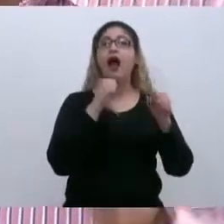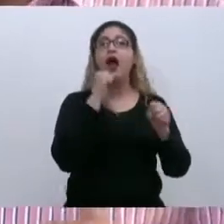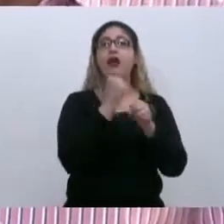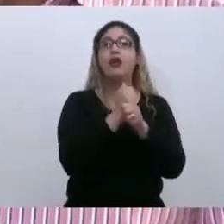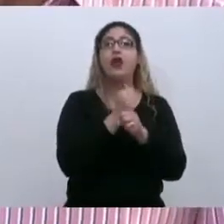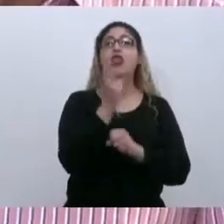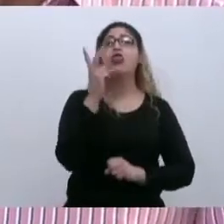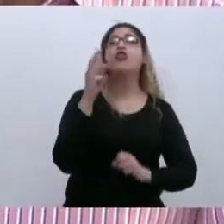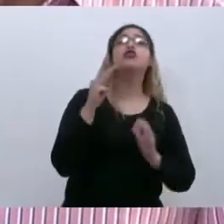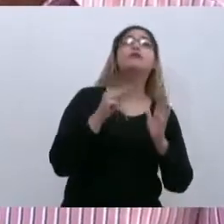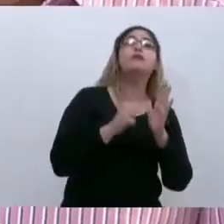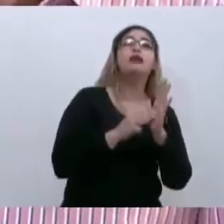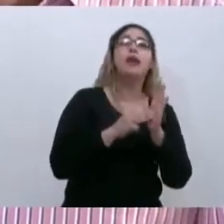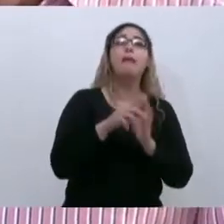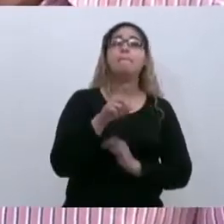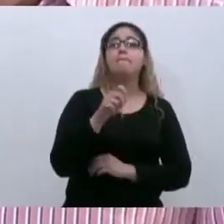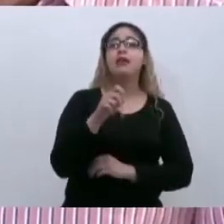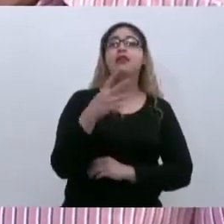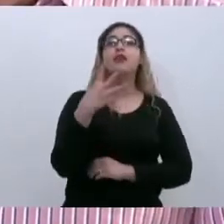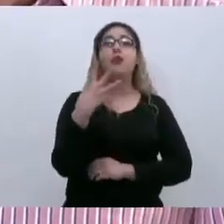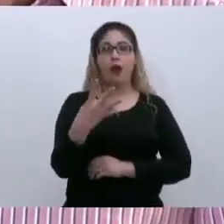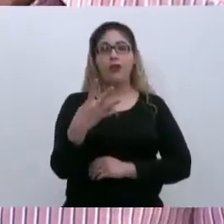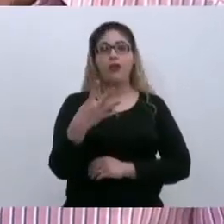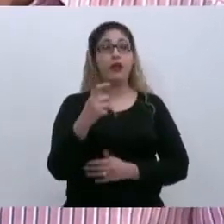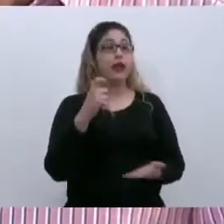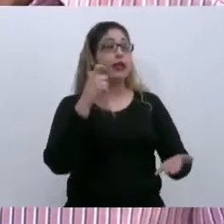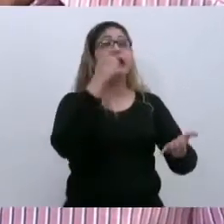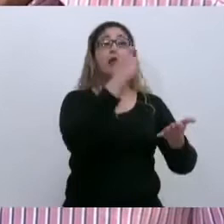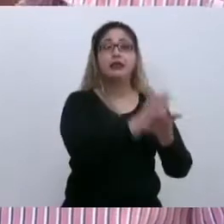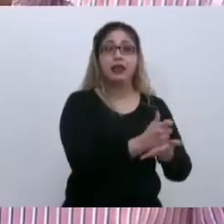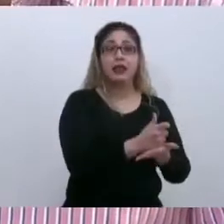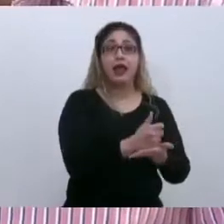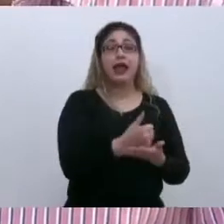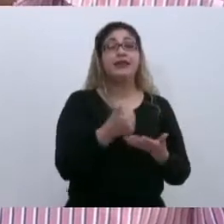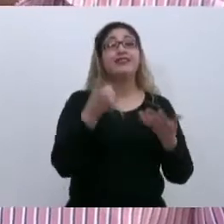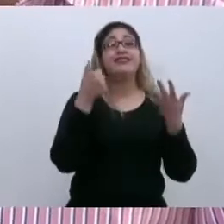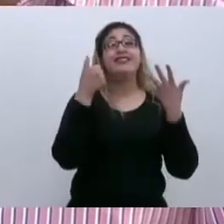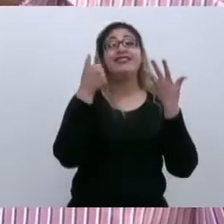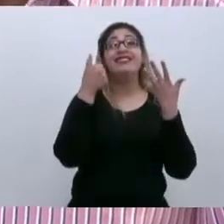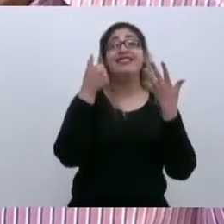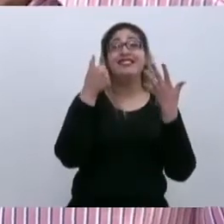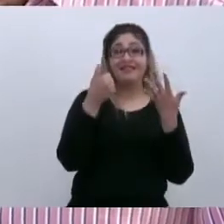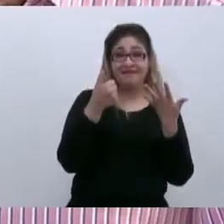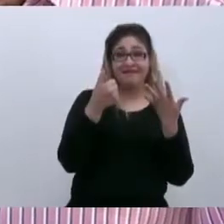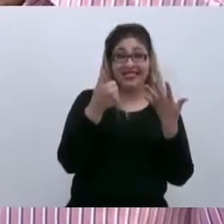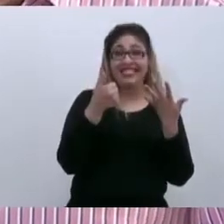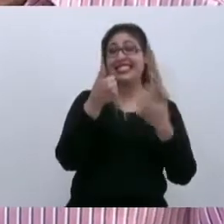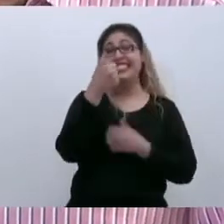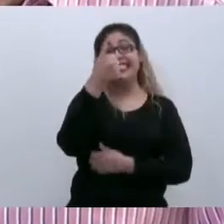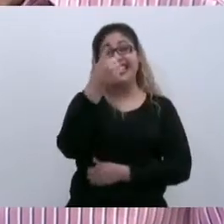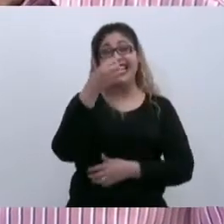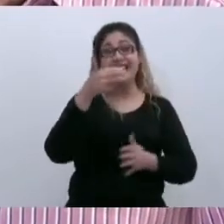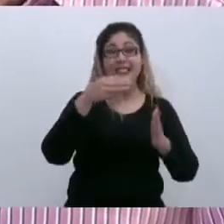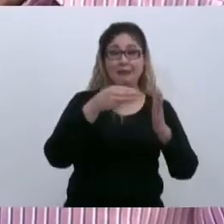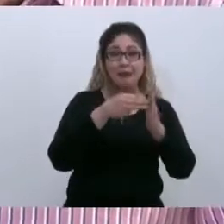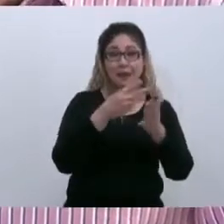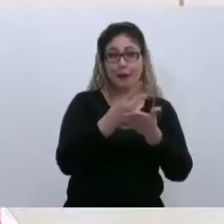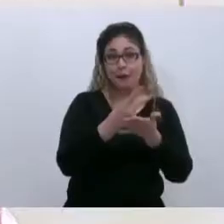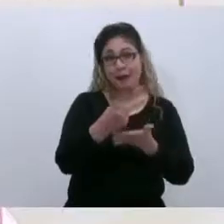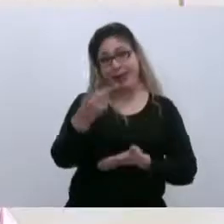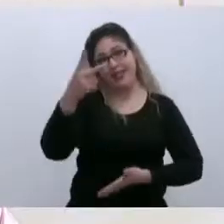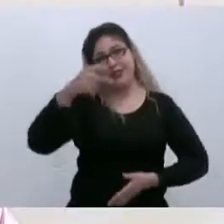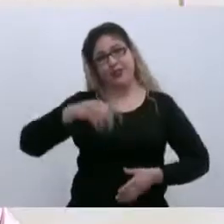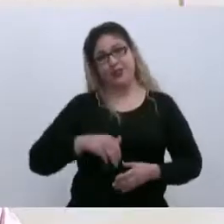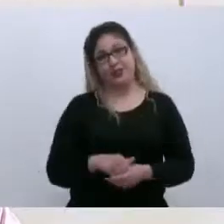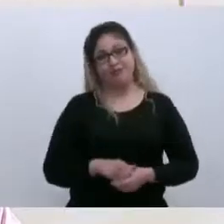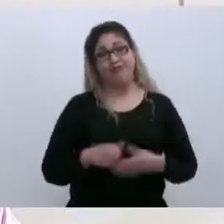recibiendo 6.000 pesos bimestrales todos los adultos mayores de 65 años. También